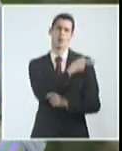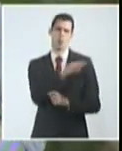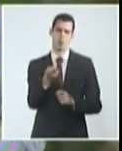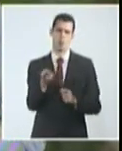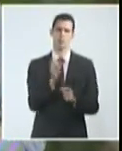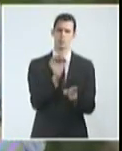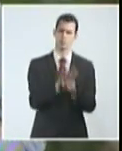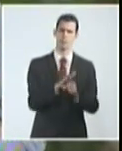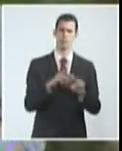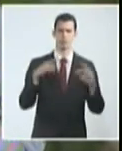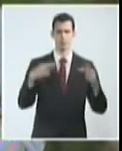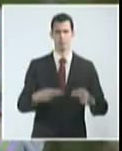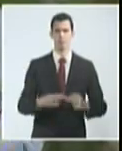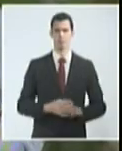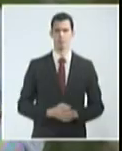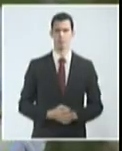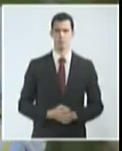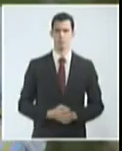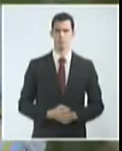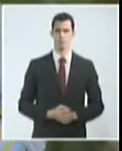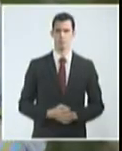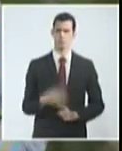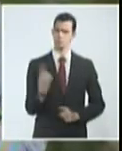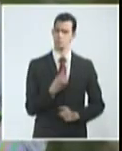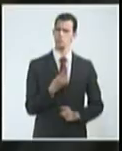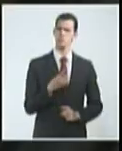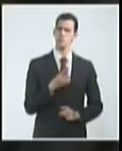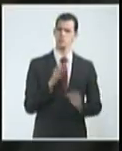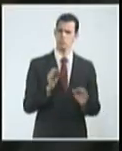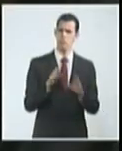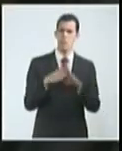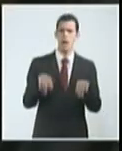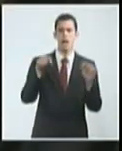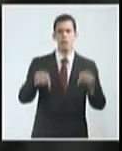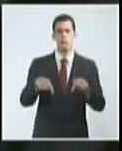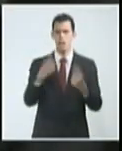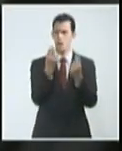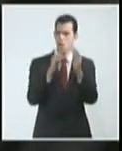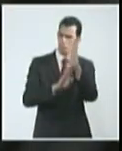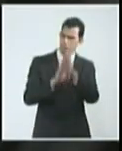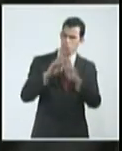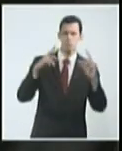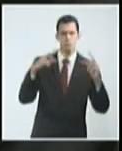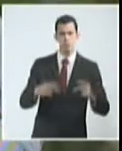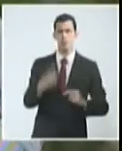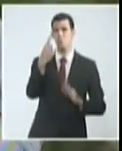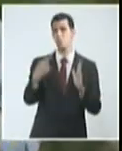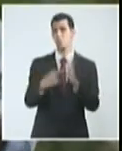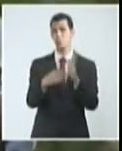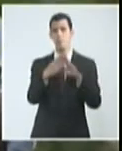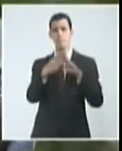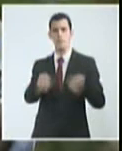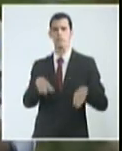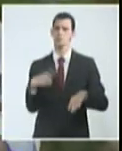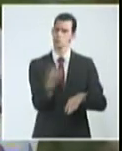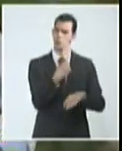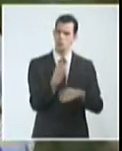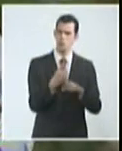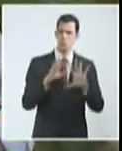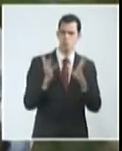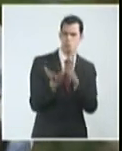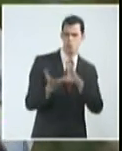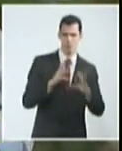En paz nuestra economía se recuperará. En paz continuaremos avanzando con nuestra estrategia económica y social.